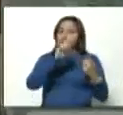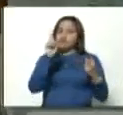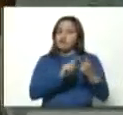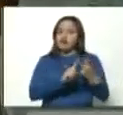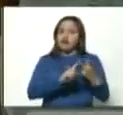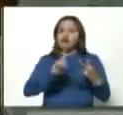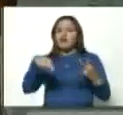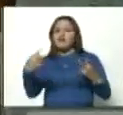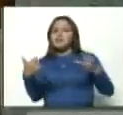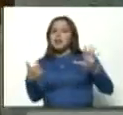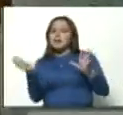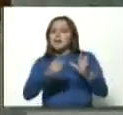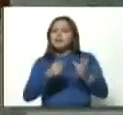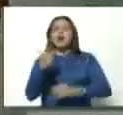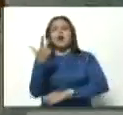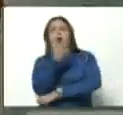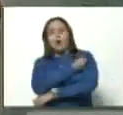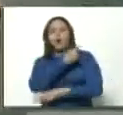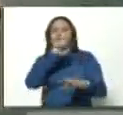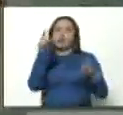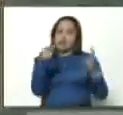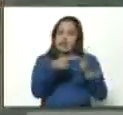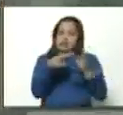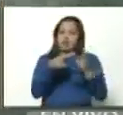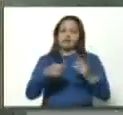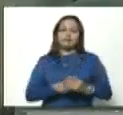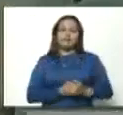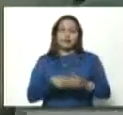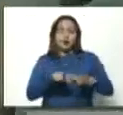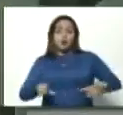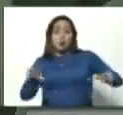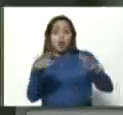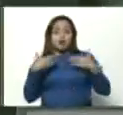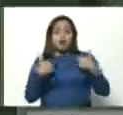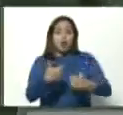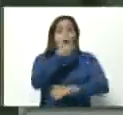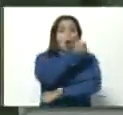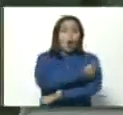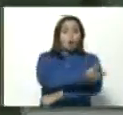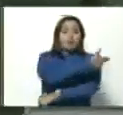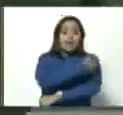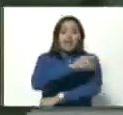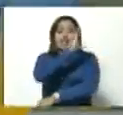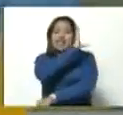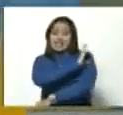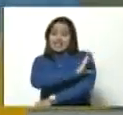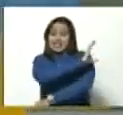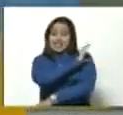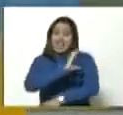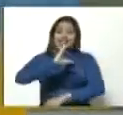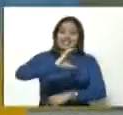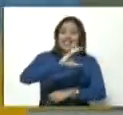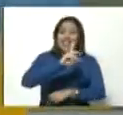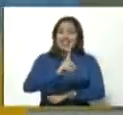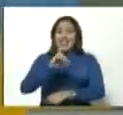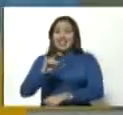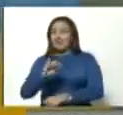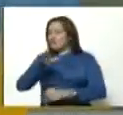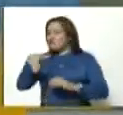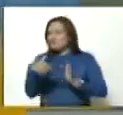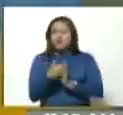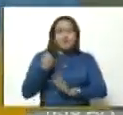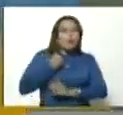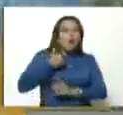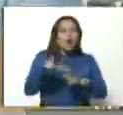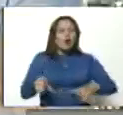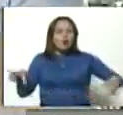manera progresiva la vacunación. Esta semana en centros de salud, en hospitales, en clínicas, en CDI, la semana que viene en todos los centros de vacunación que